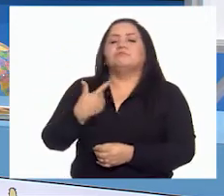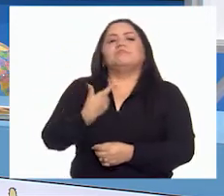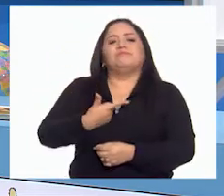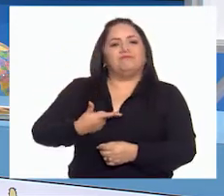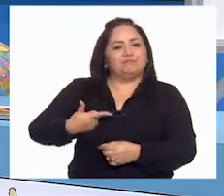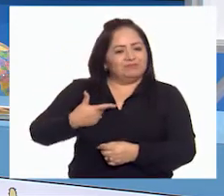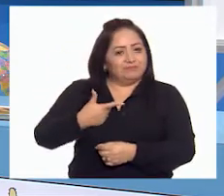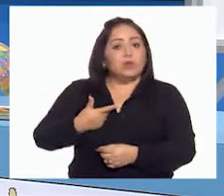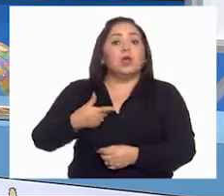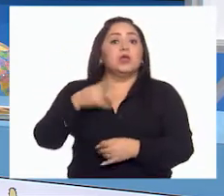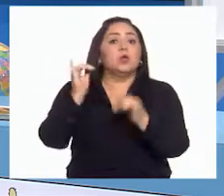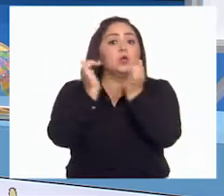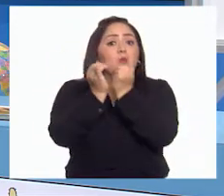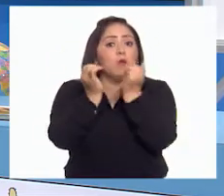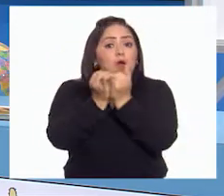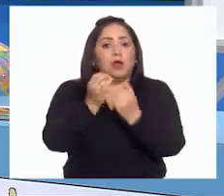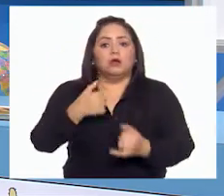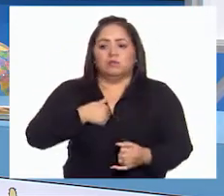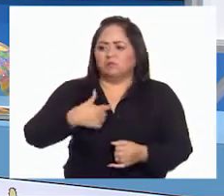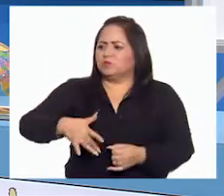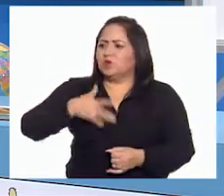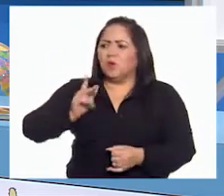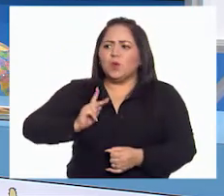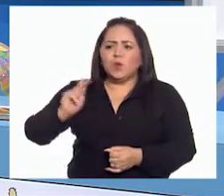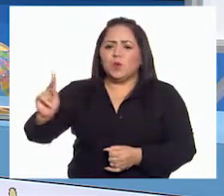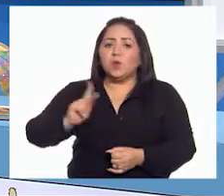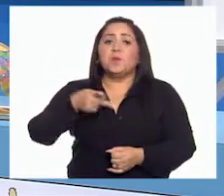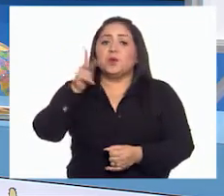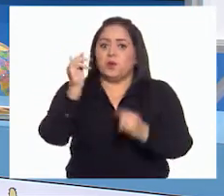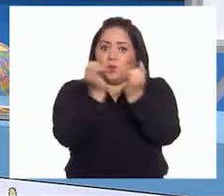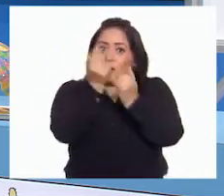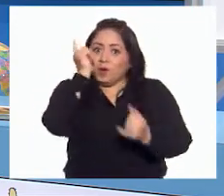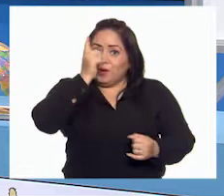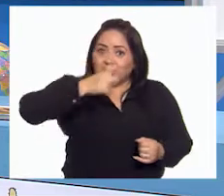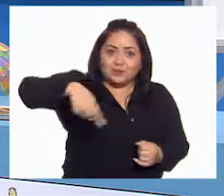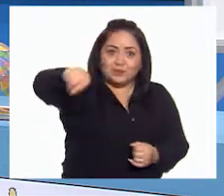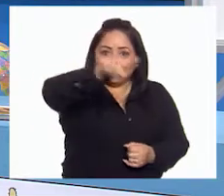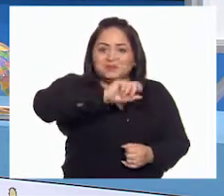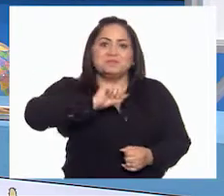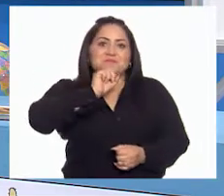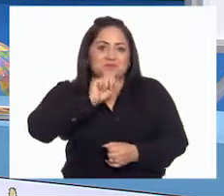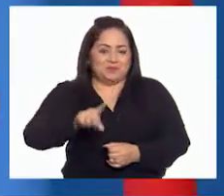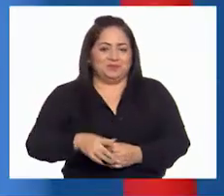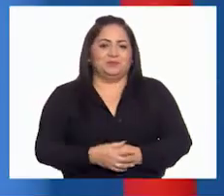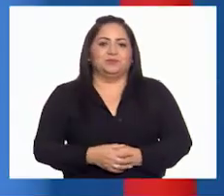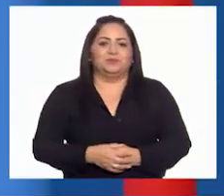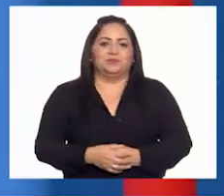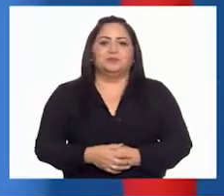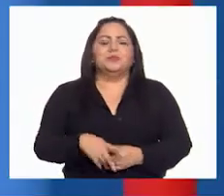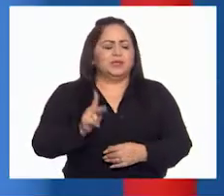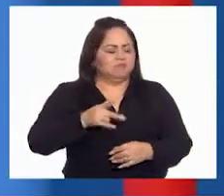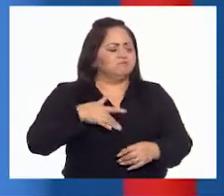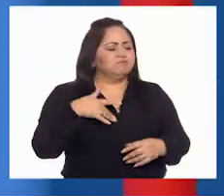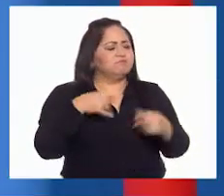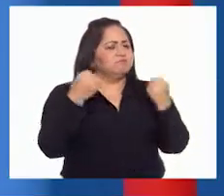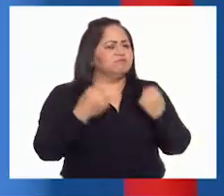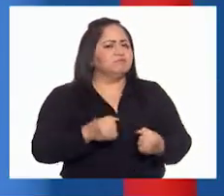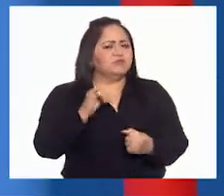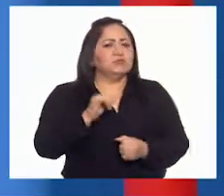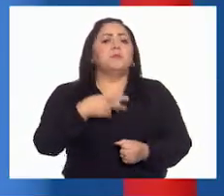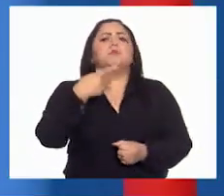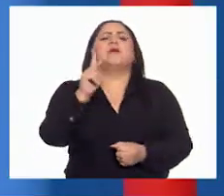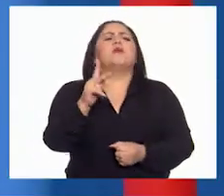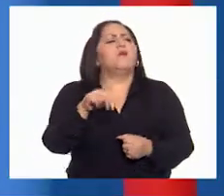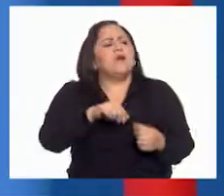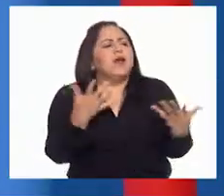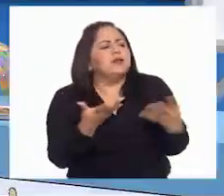María. Igualmente me siento de esa forma y espero que nuestros estudiantes en casa también. Seguro que sí. ¿Y qué haremos el día de